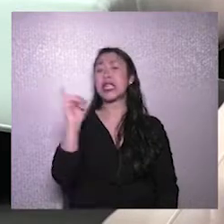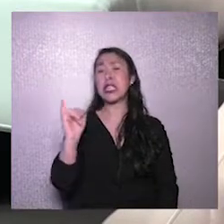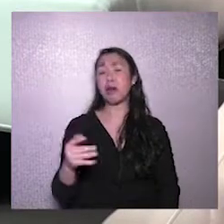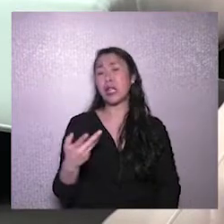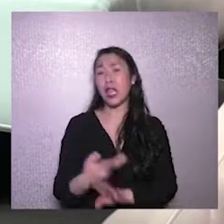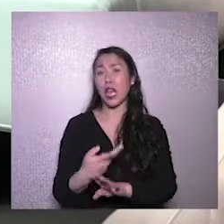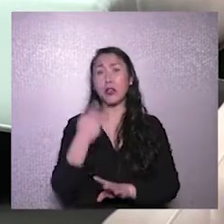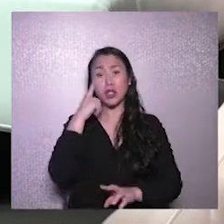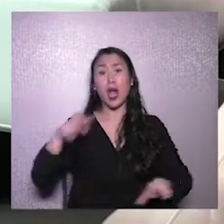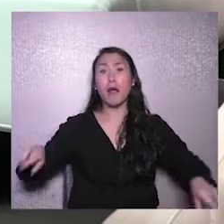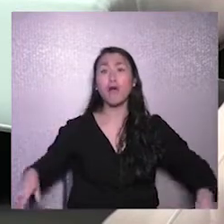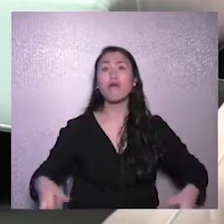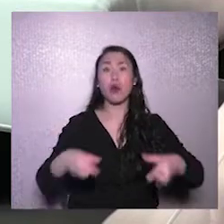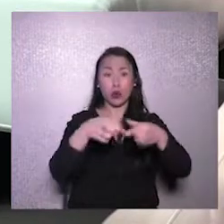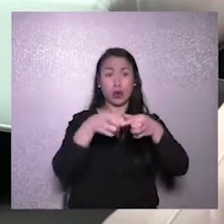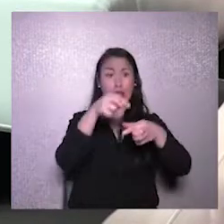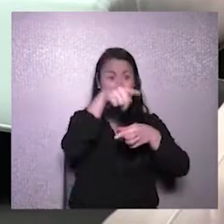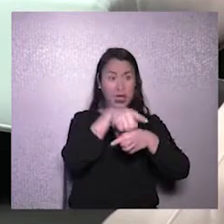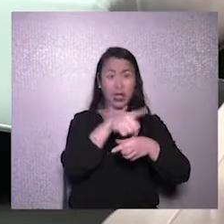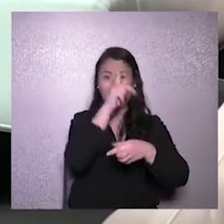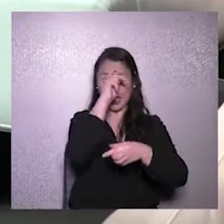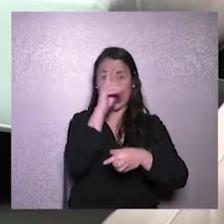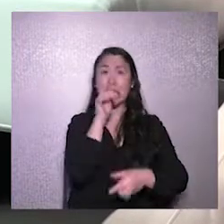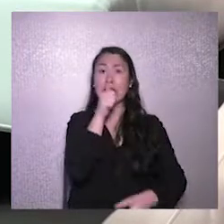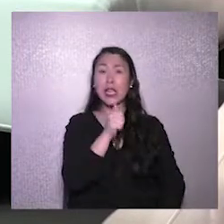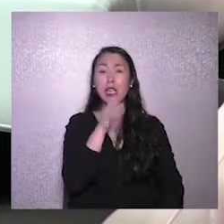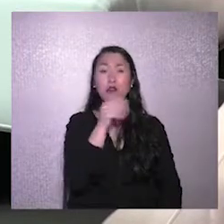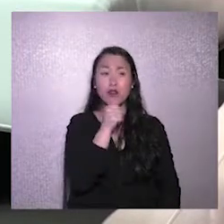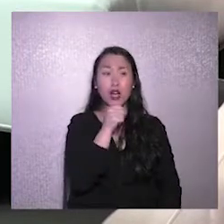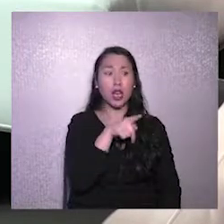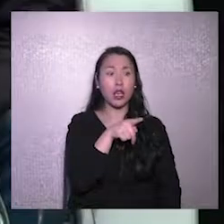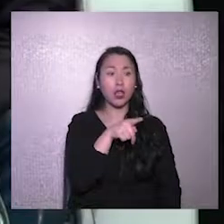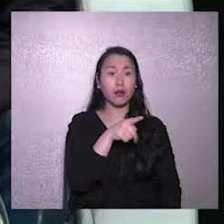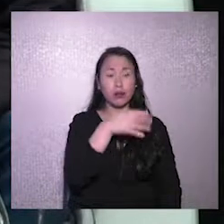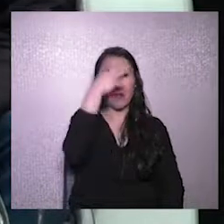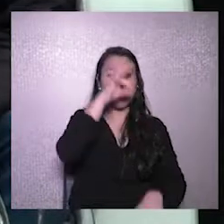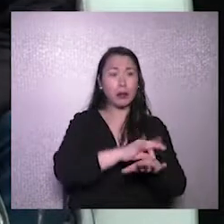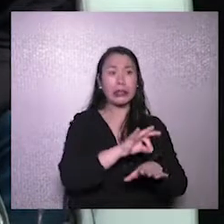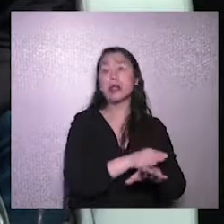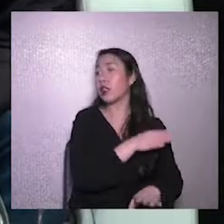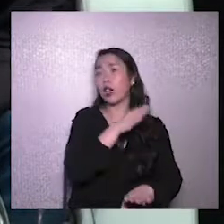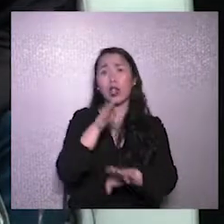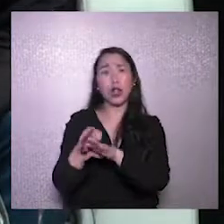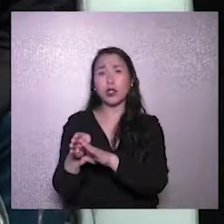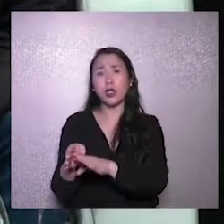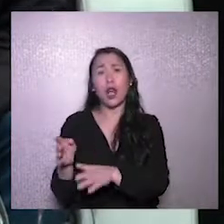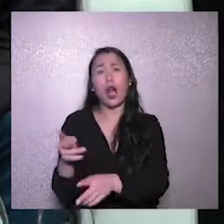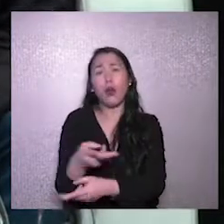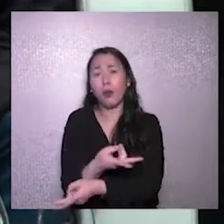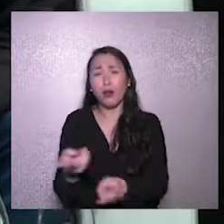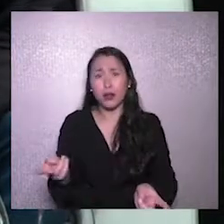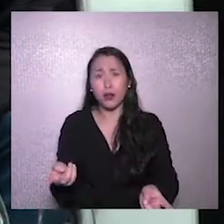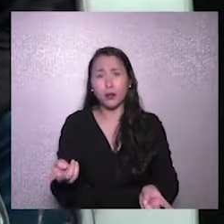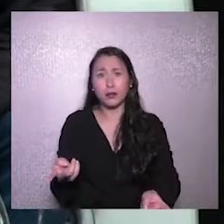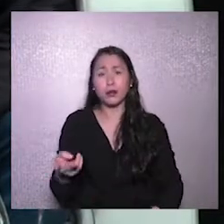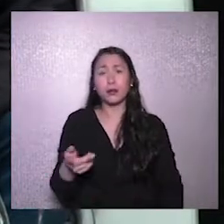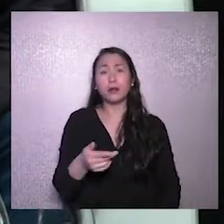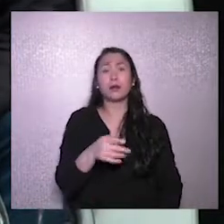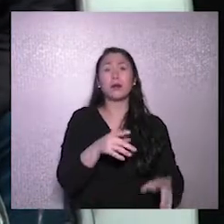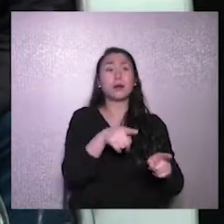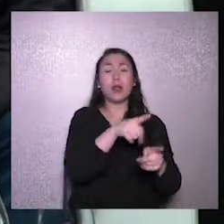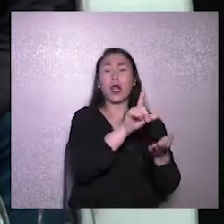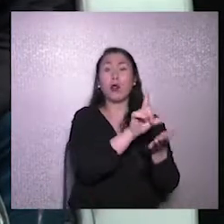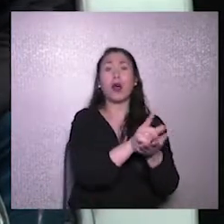Pucón, y en Pucón no hay clínica, le da una enfermedad y tiene que ir al sector público. El sector privado no tiene una salud